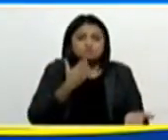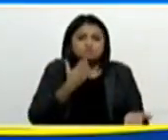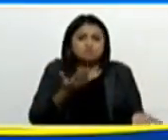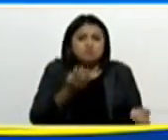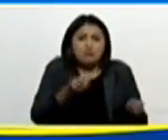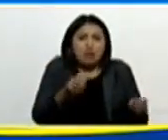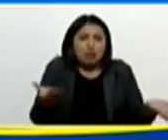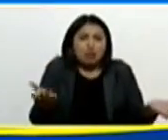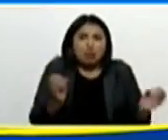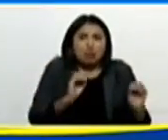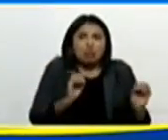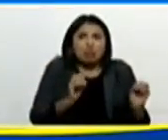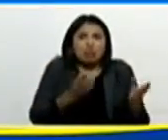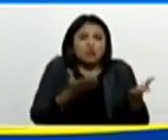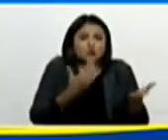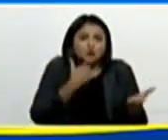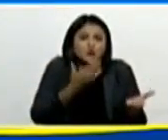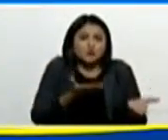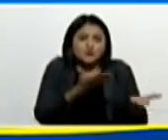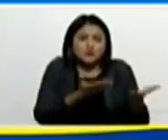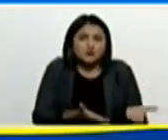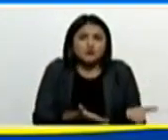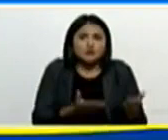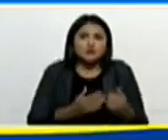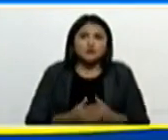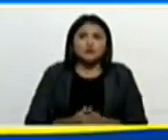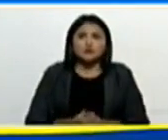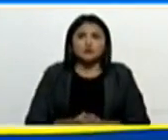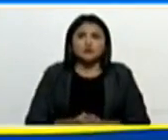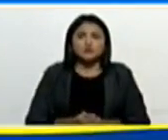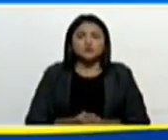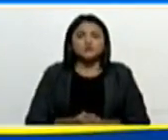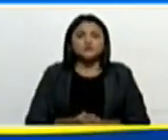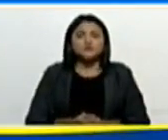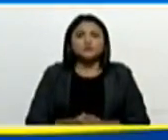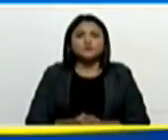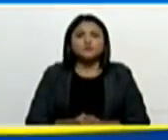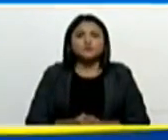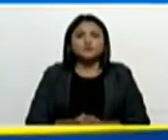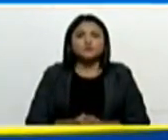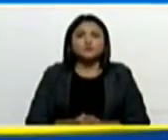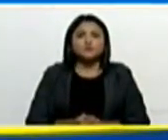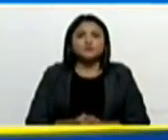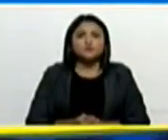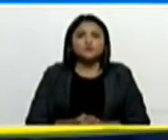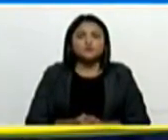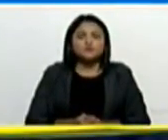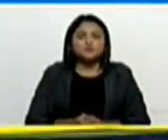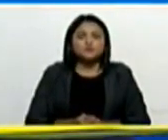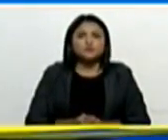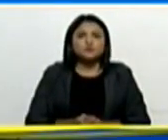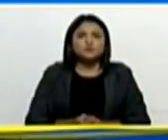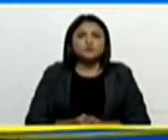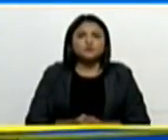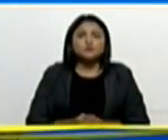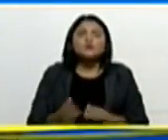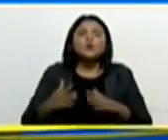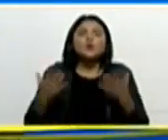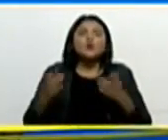de nada. ¿Cuál